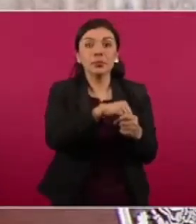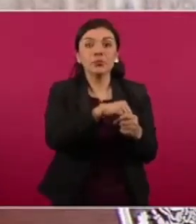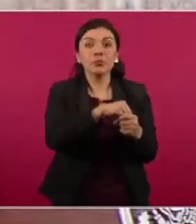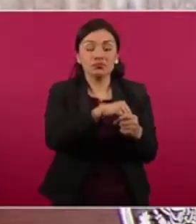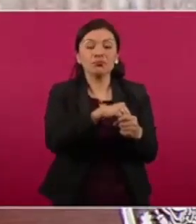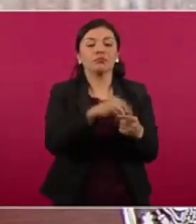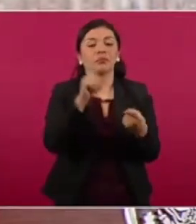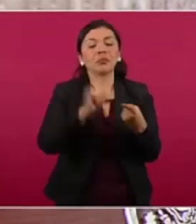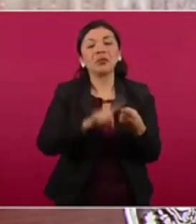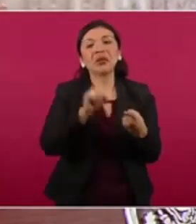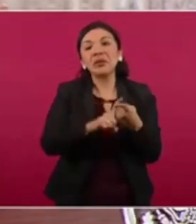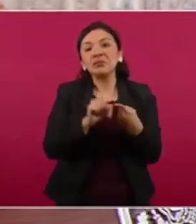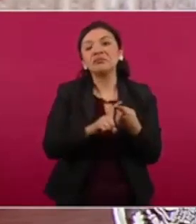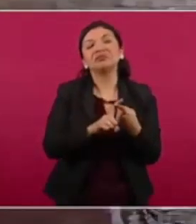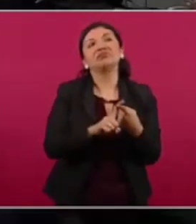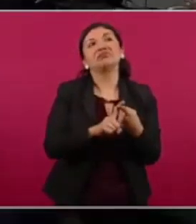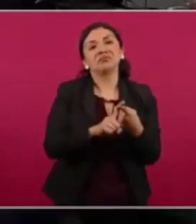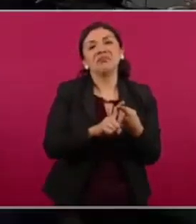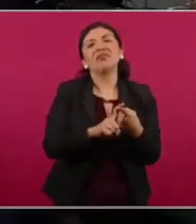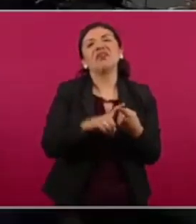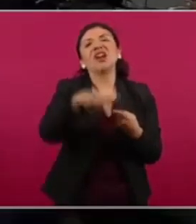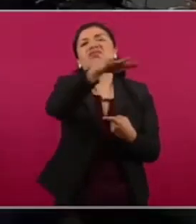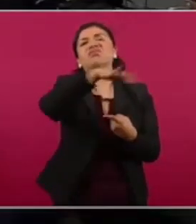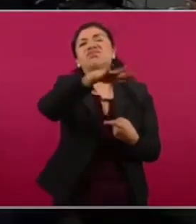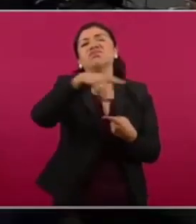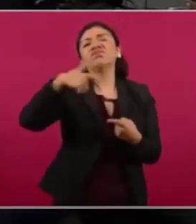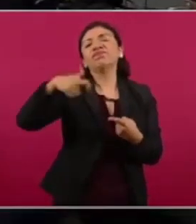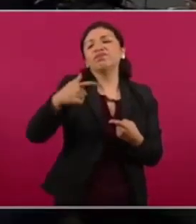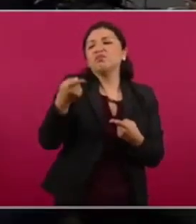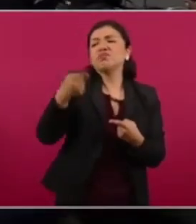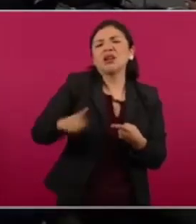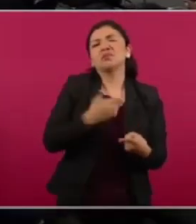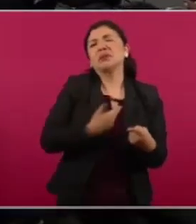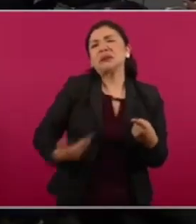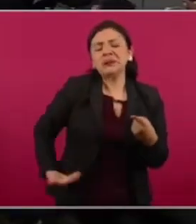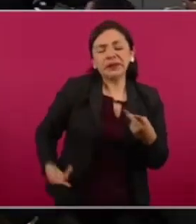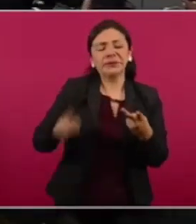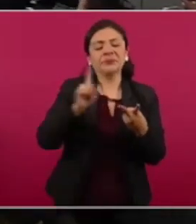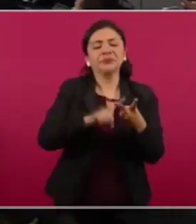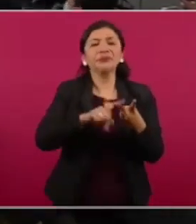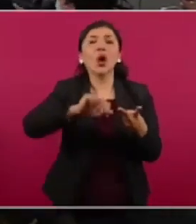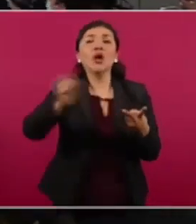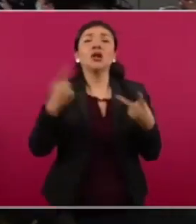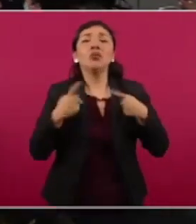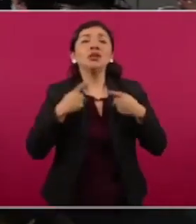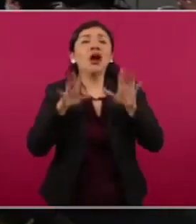Habían los hombres en el poder, pero también los paleros,